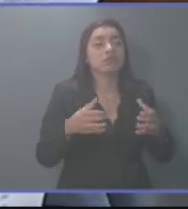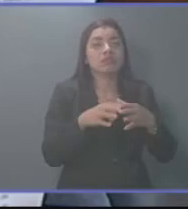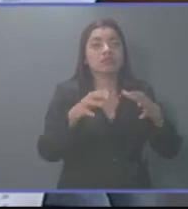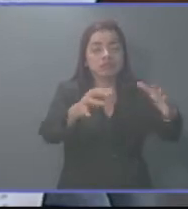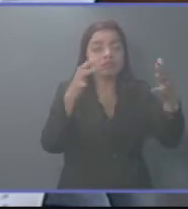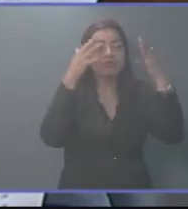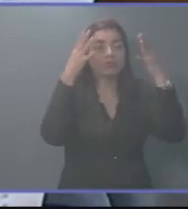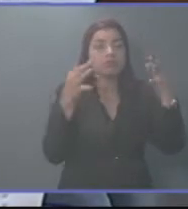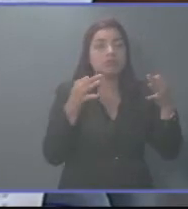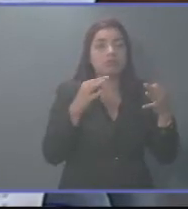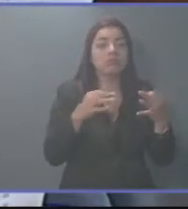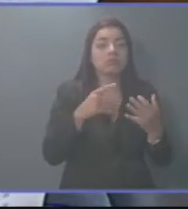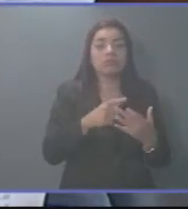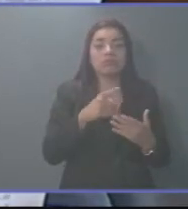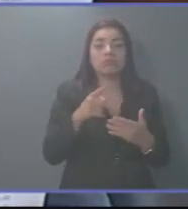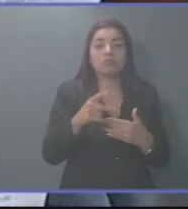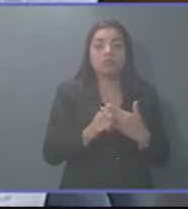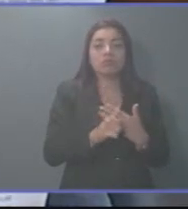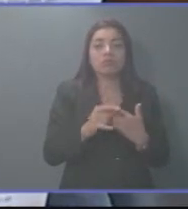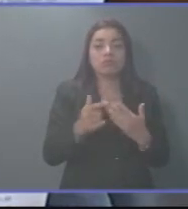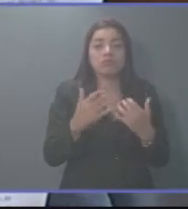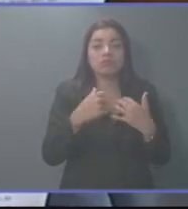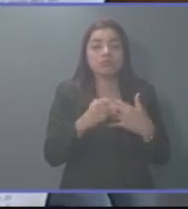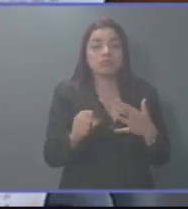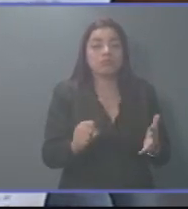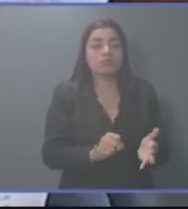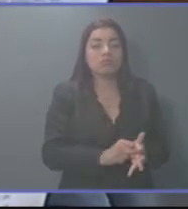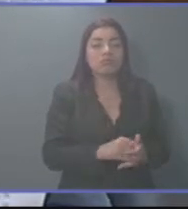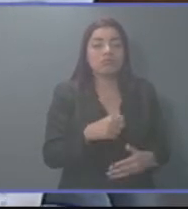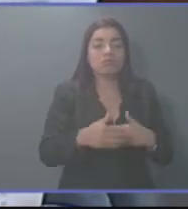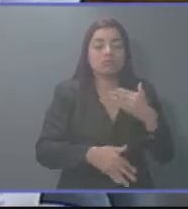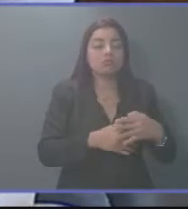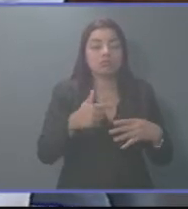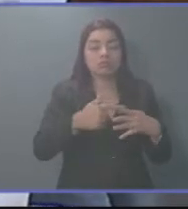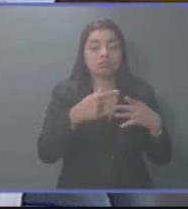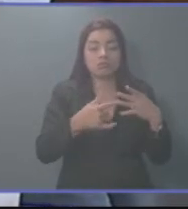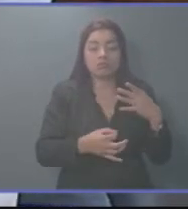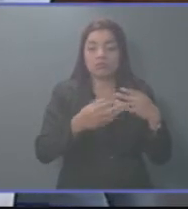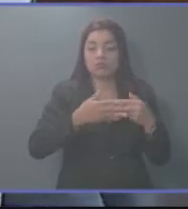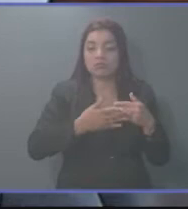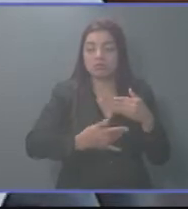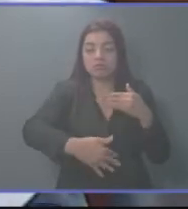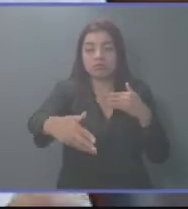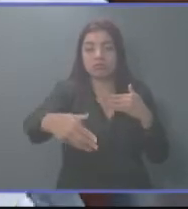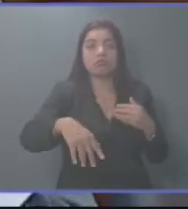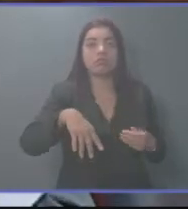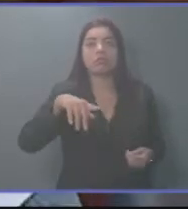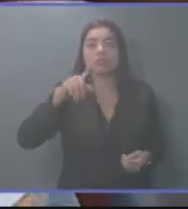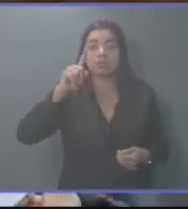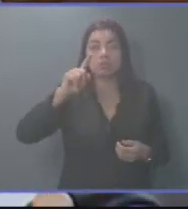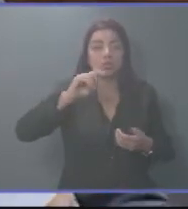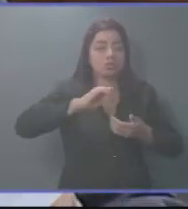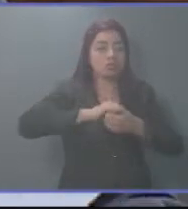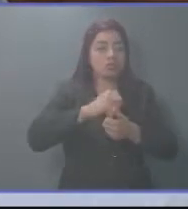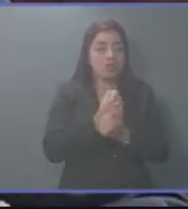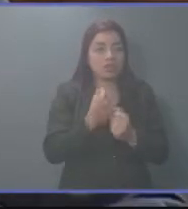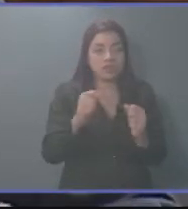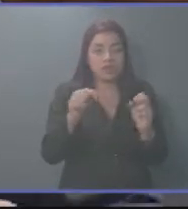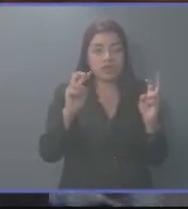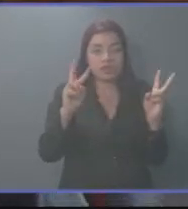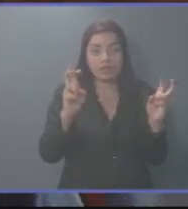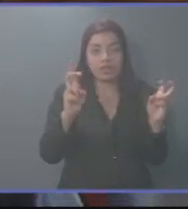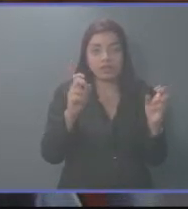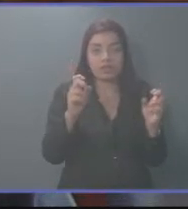que se hace del conocimiento del Pleno Legislativo para los efectos legales consiguientes. Dios, Unión